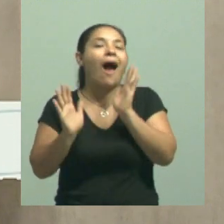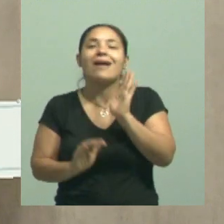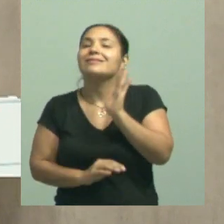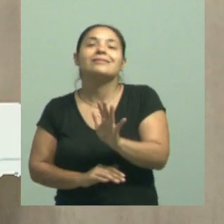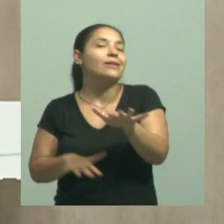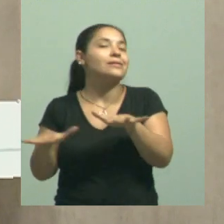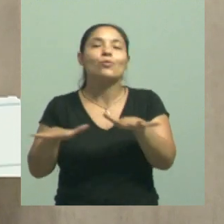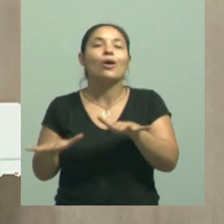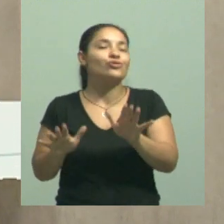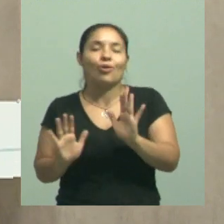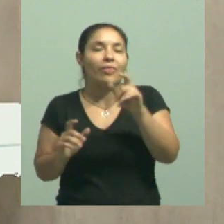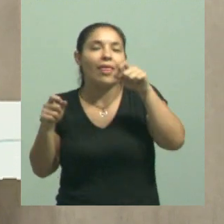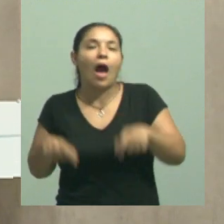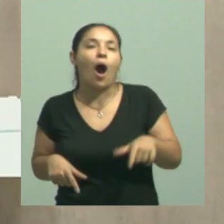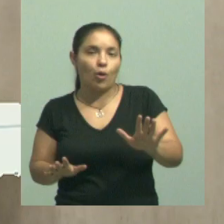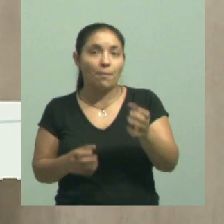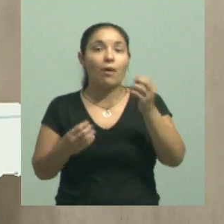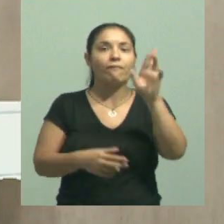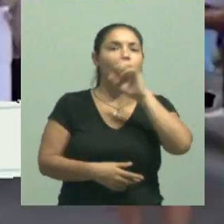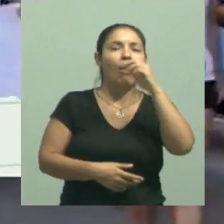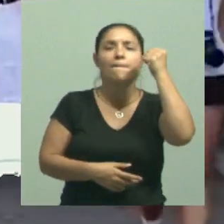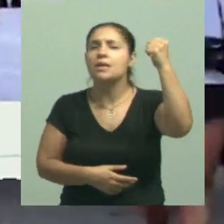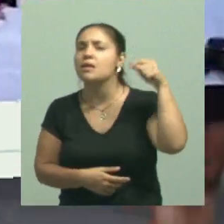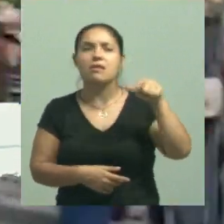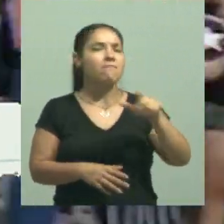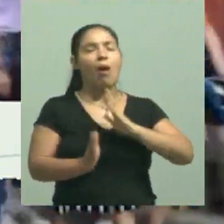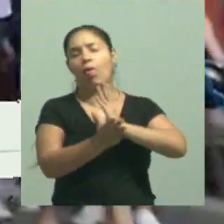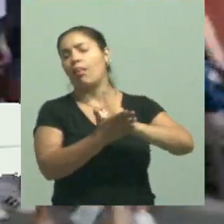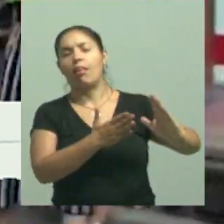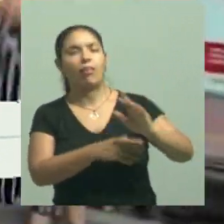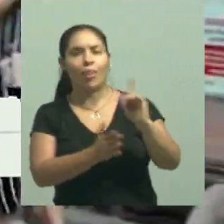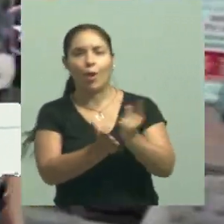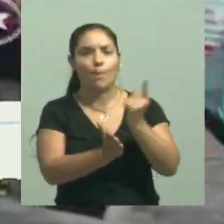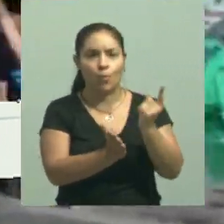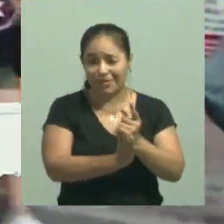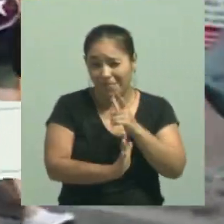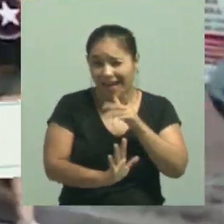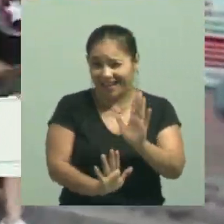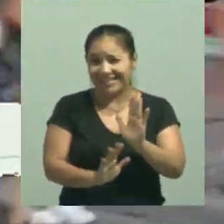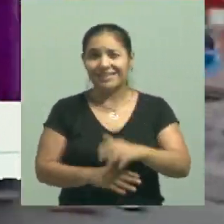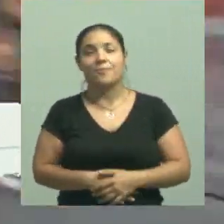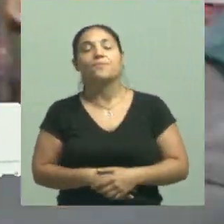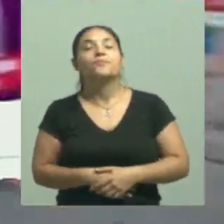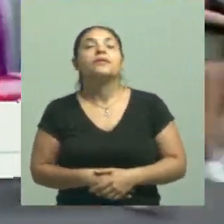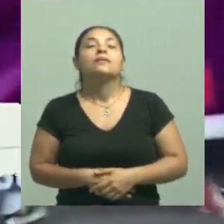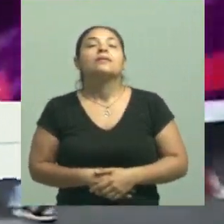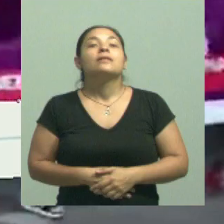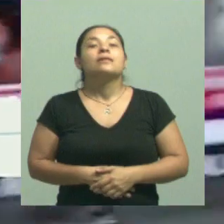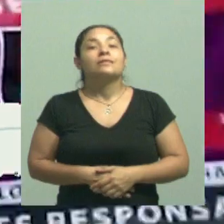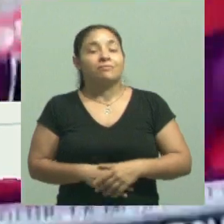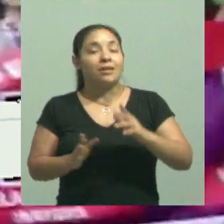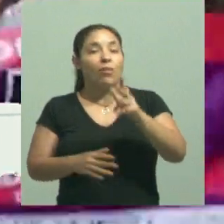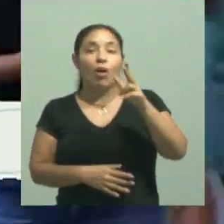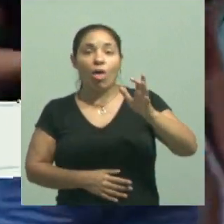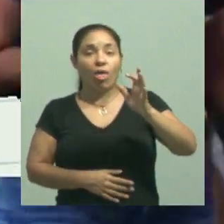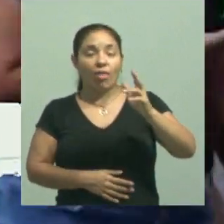plano. En todo caso, para hacerse cargo de la realidad, podemos decir que es más compleja de lo que teníamos hace 10 años,